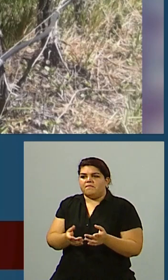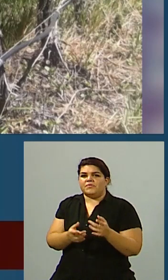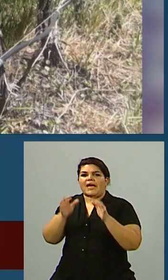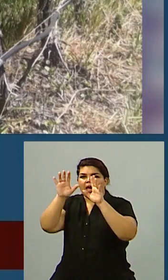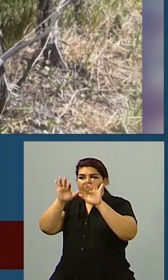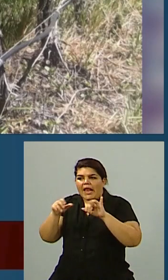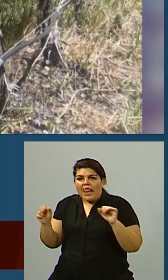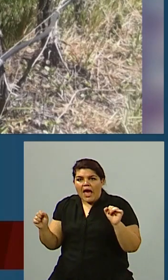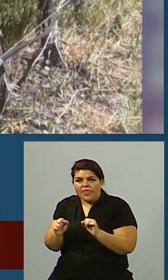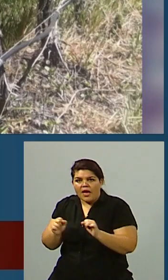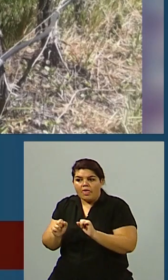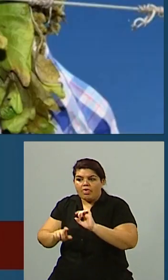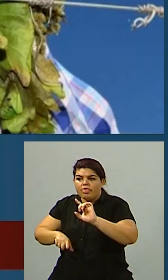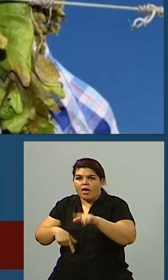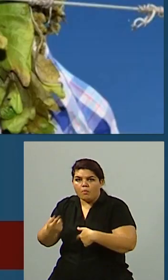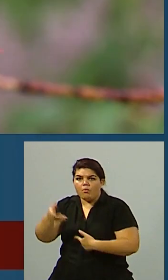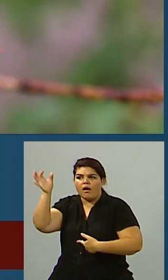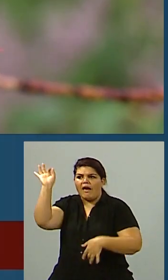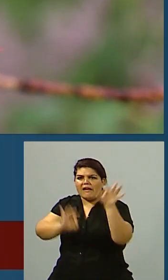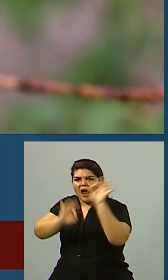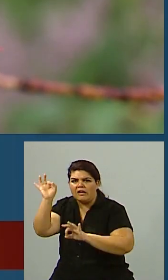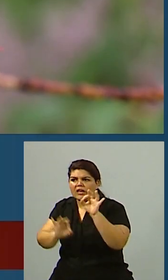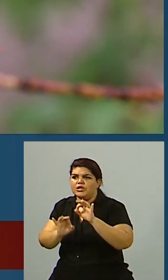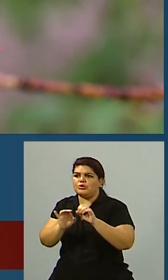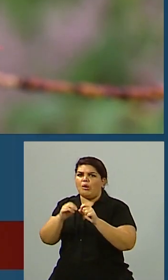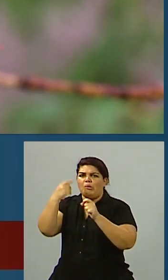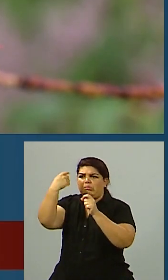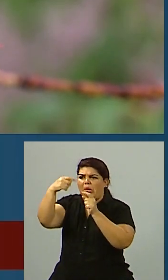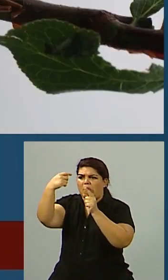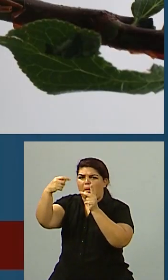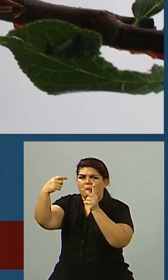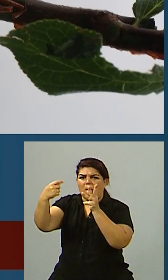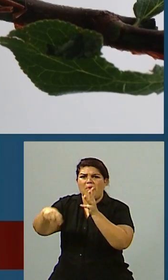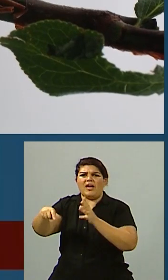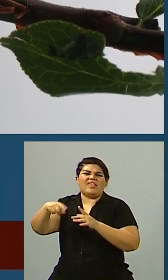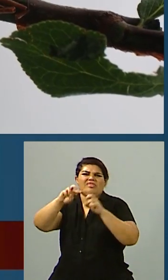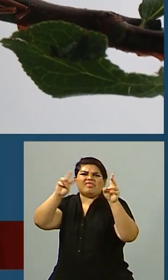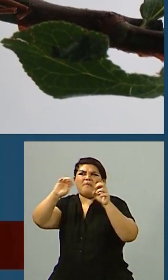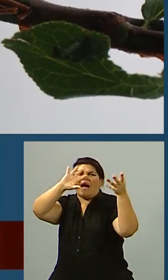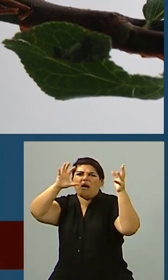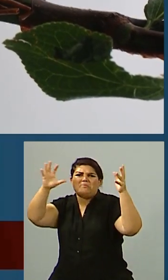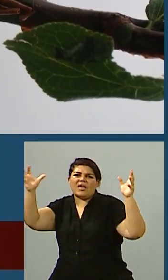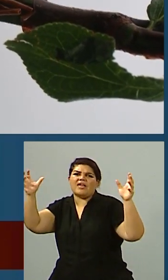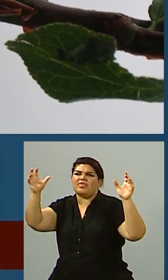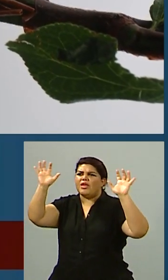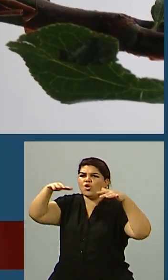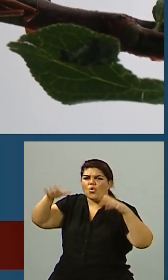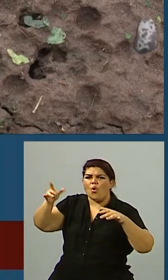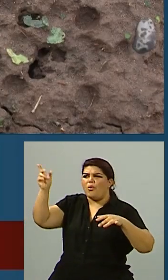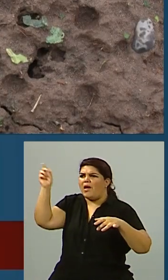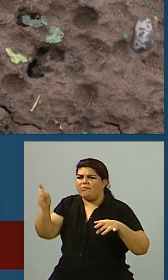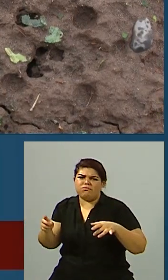climáticos que terminan por dejar afuera del esquema económico por ese año o quizás para